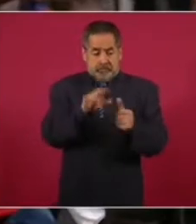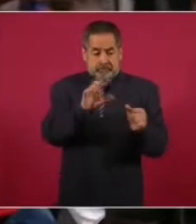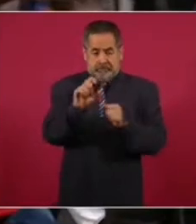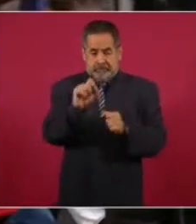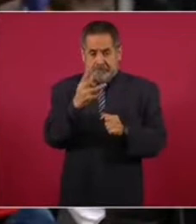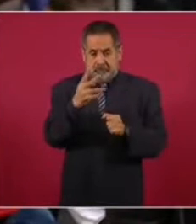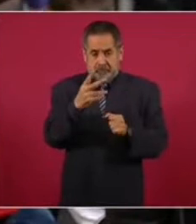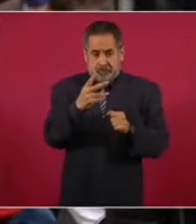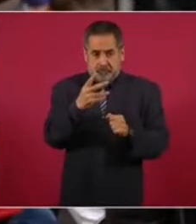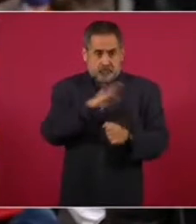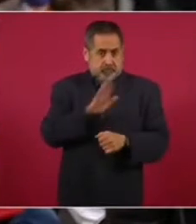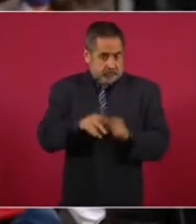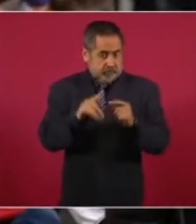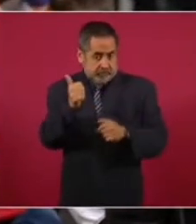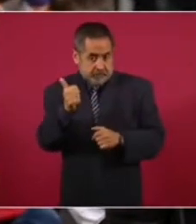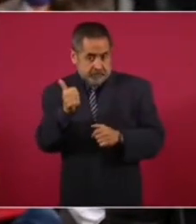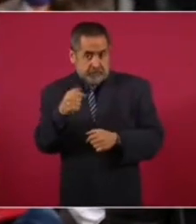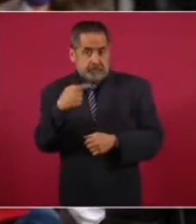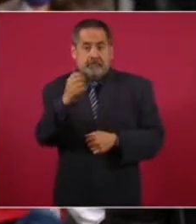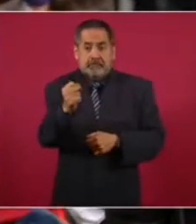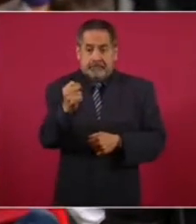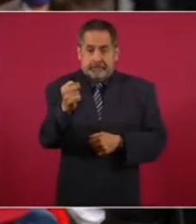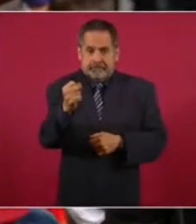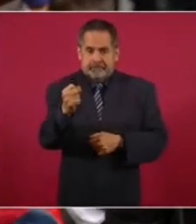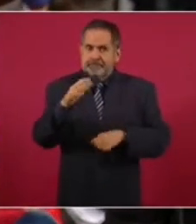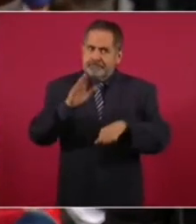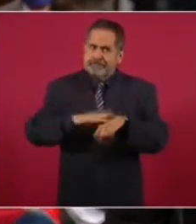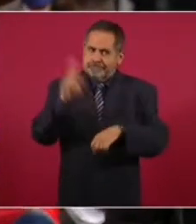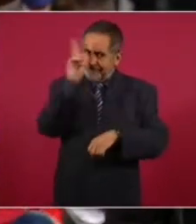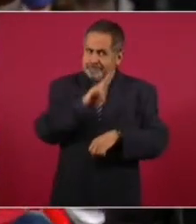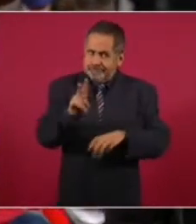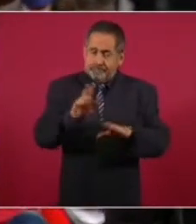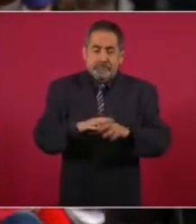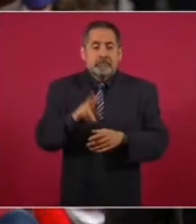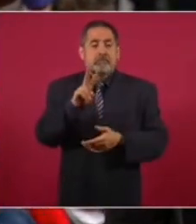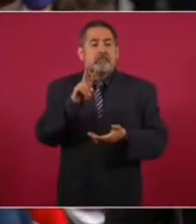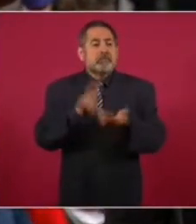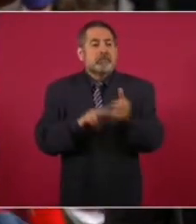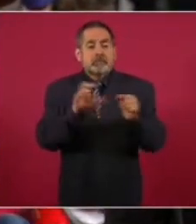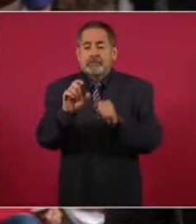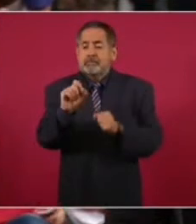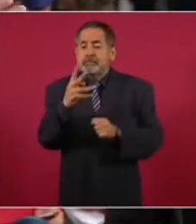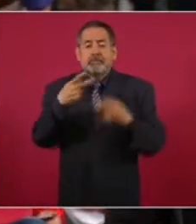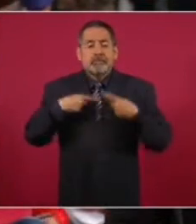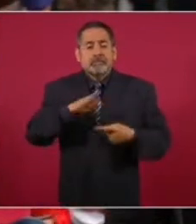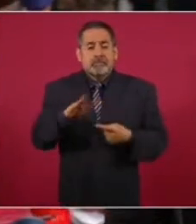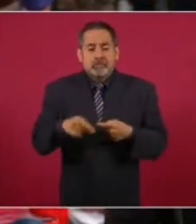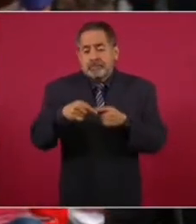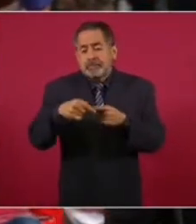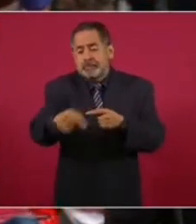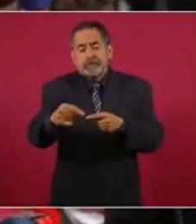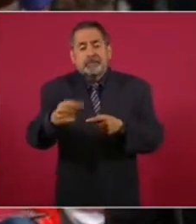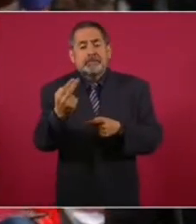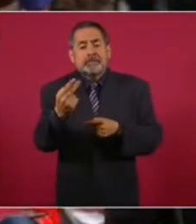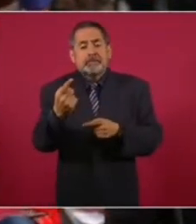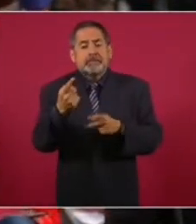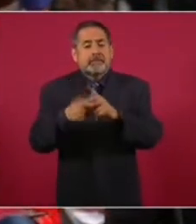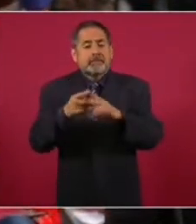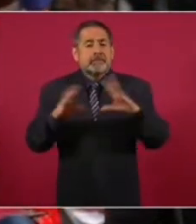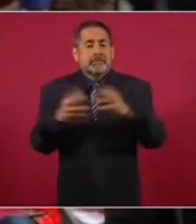2.624 muertos, en agosto, septiembre viene mal, si tiene 2.624 muertos, le quedan 25 meses, esos